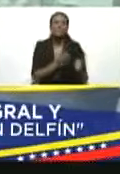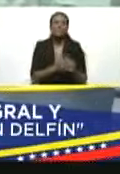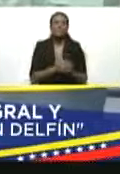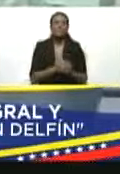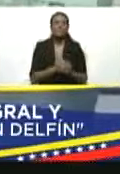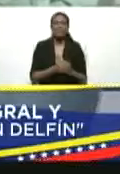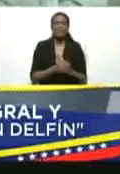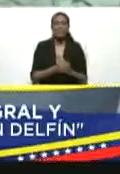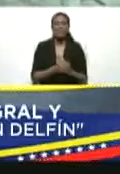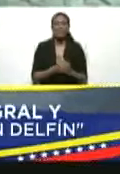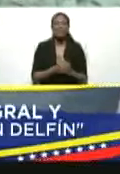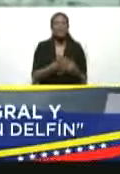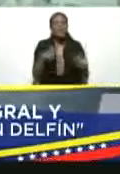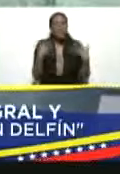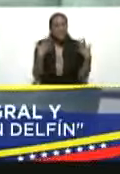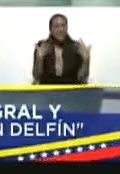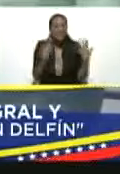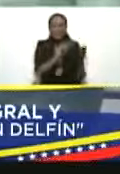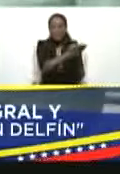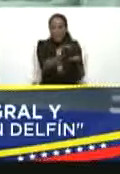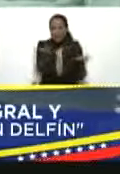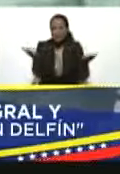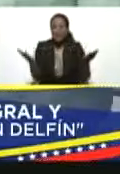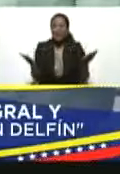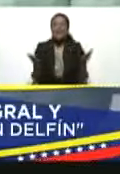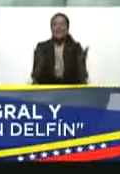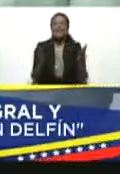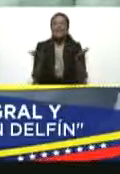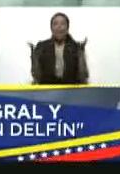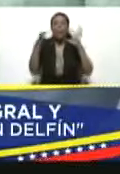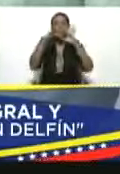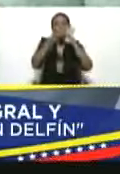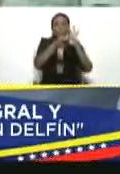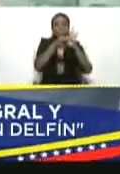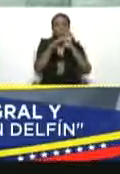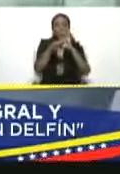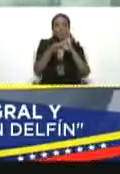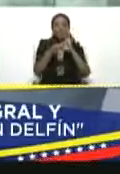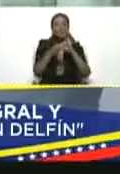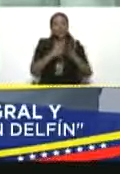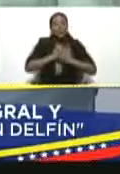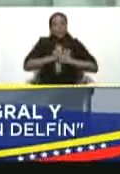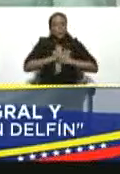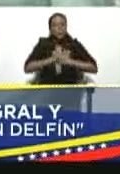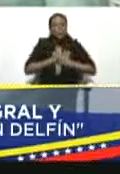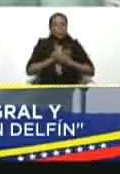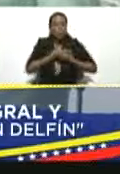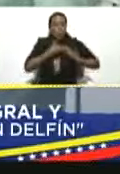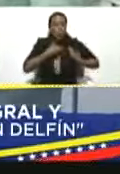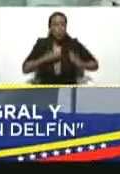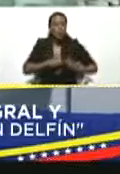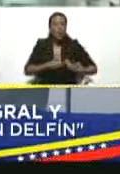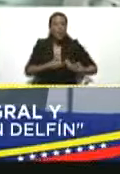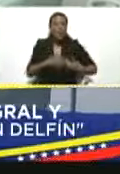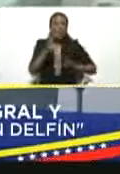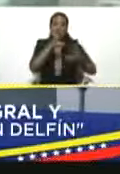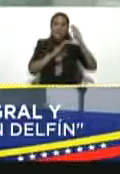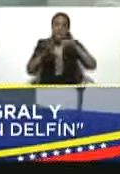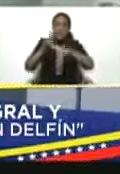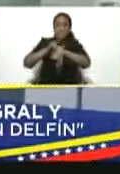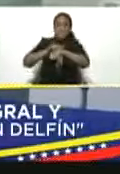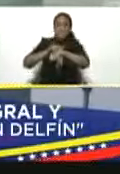conocí bueno Me alegra mucho fusión perfecta desde el alma desde el corazón entre las ciencias